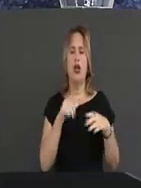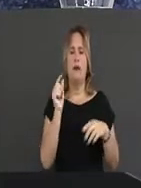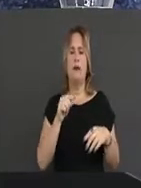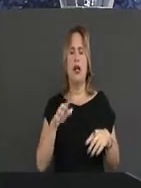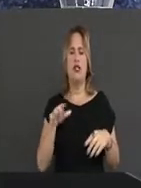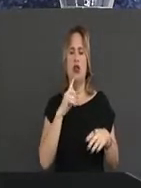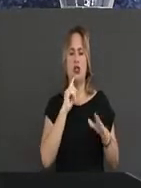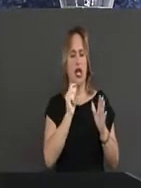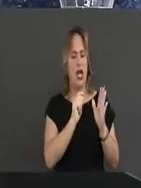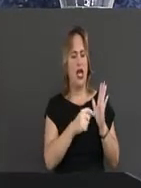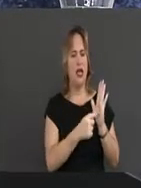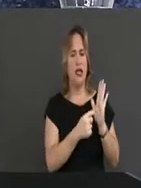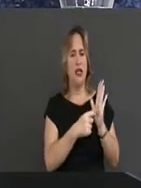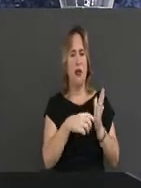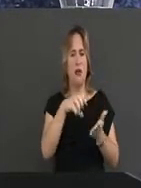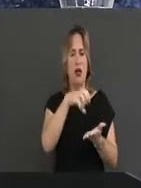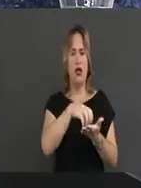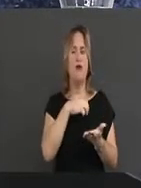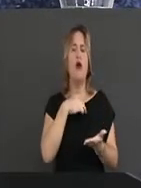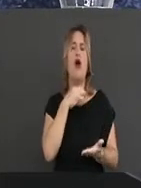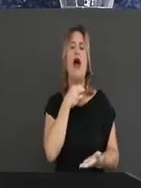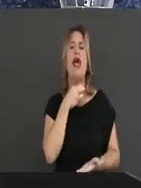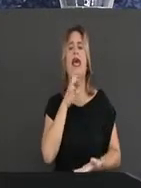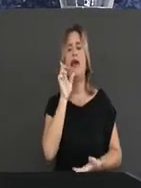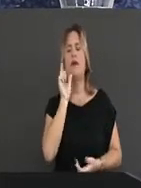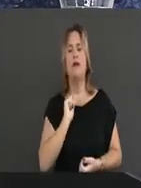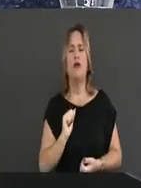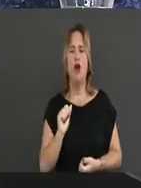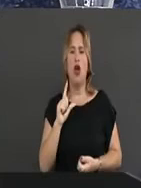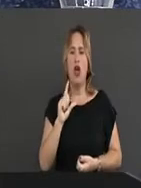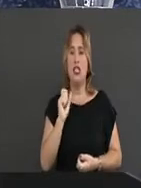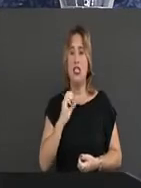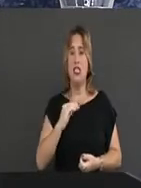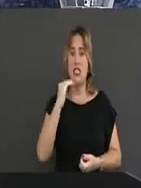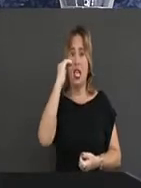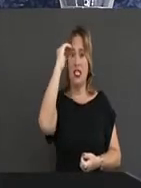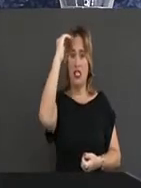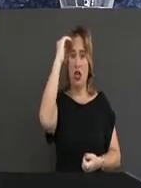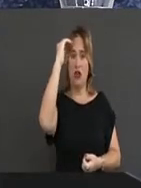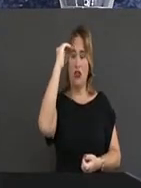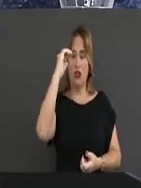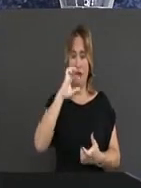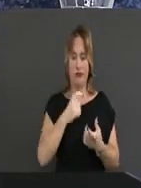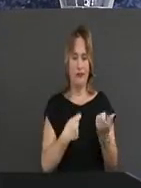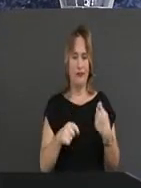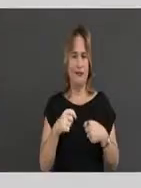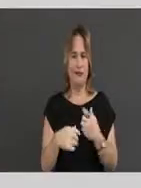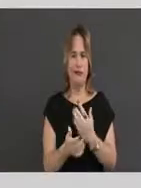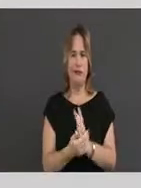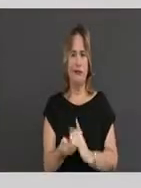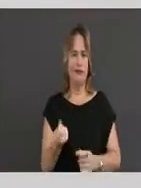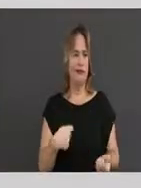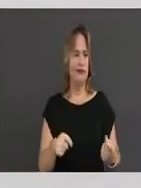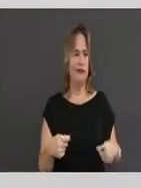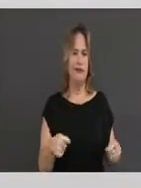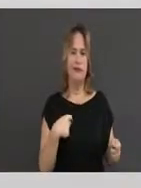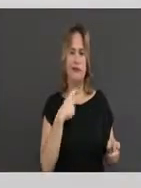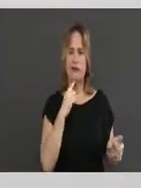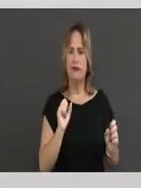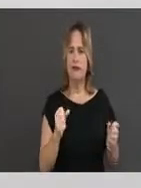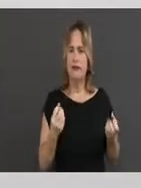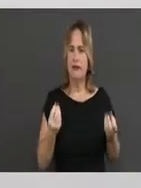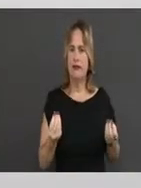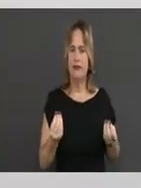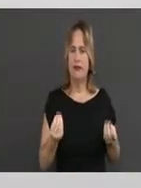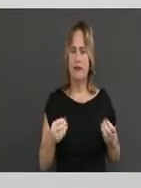personas escriben de que en el punto, por ejemplo, por solo poner un ejemplo del 18 planta, es un rejuego. Tiene que haber medidas que se puedan tomar en este